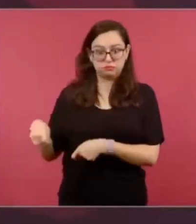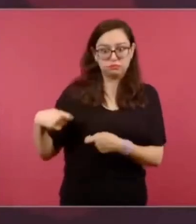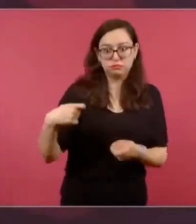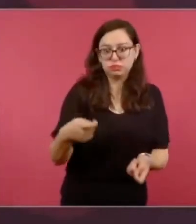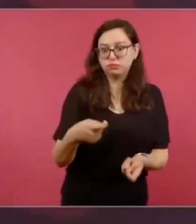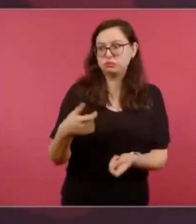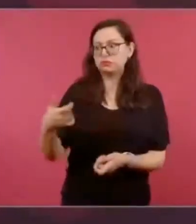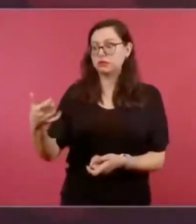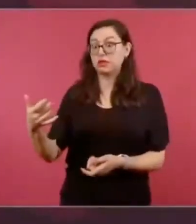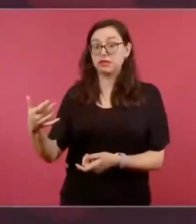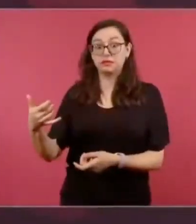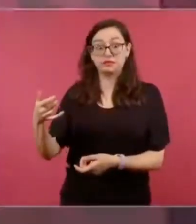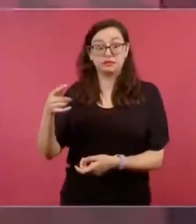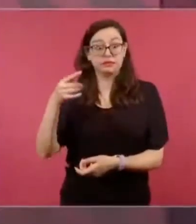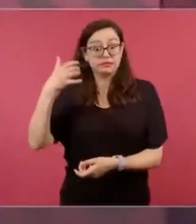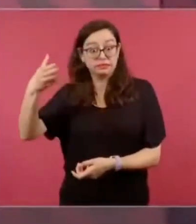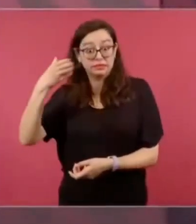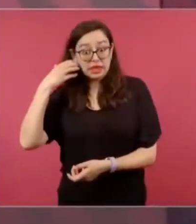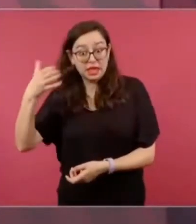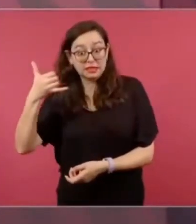Teléfonos de México.